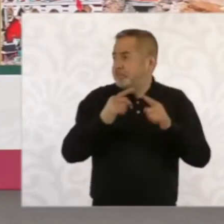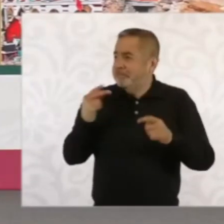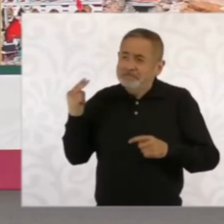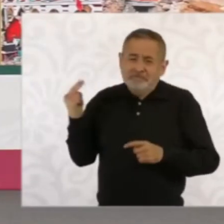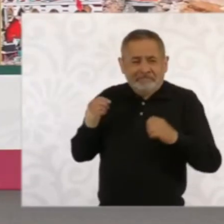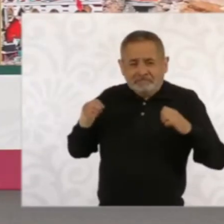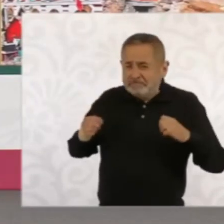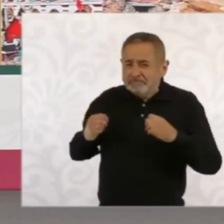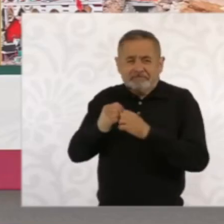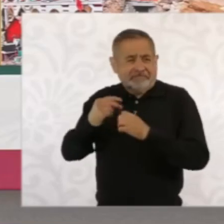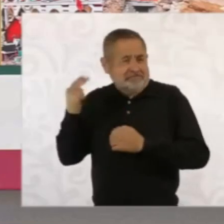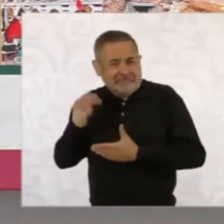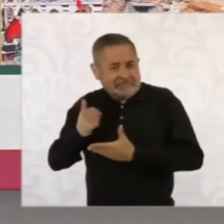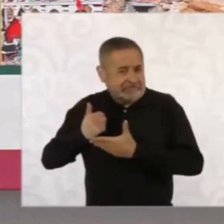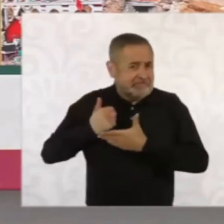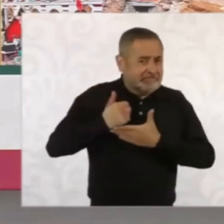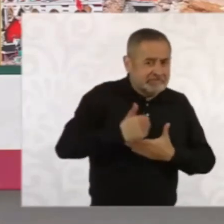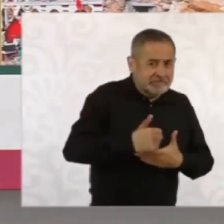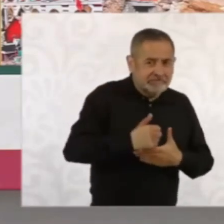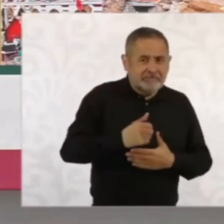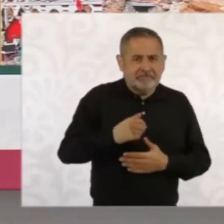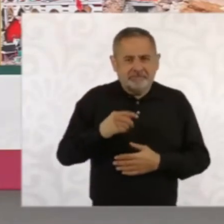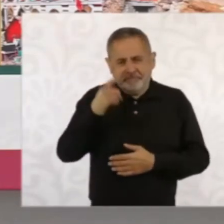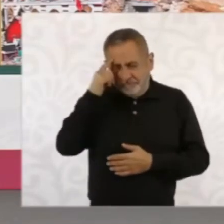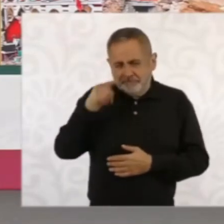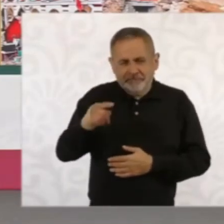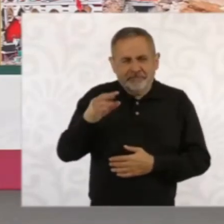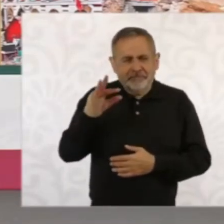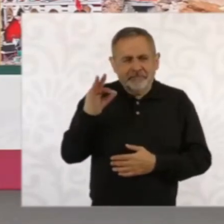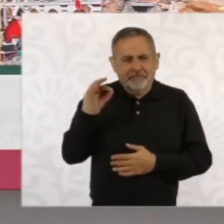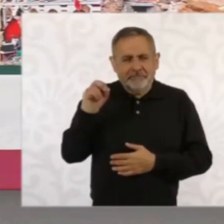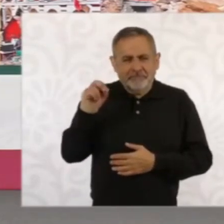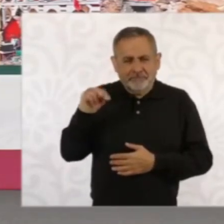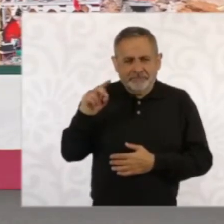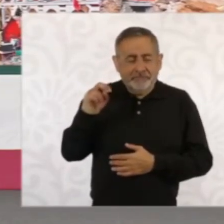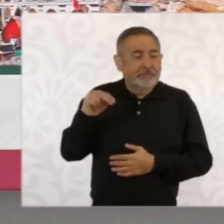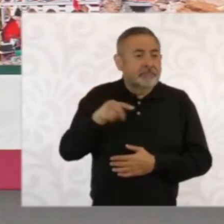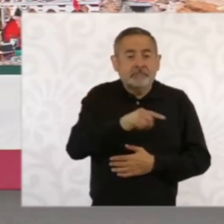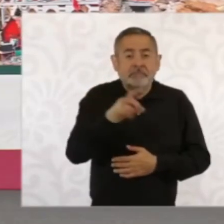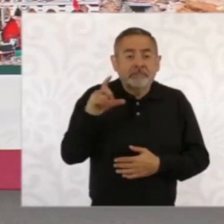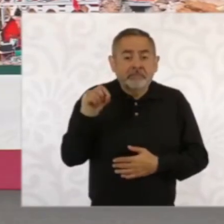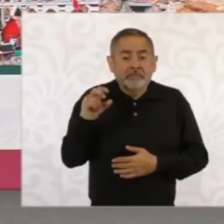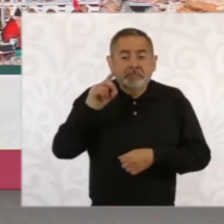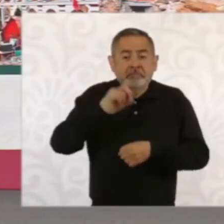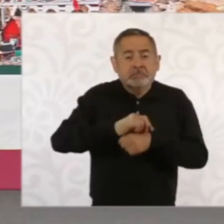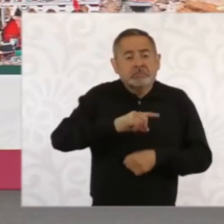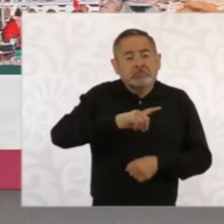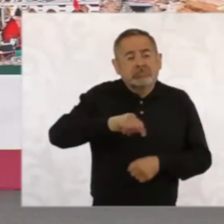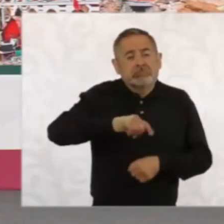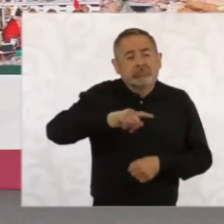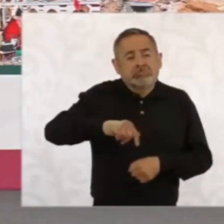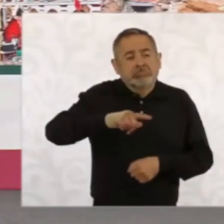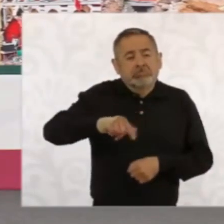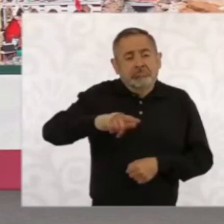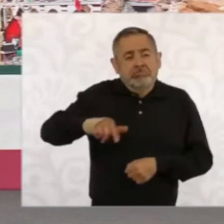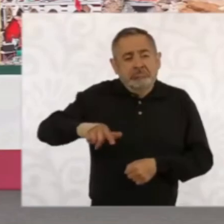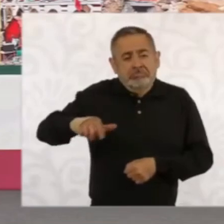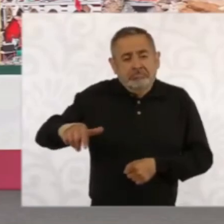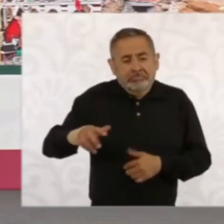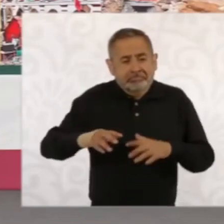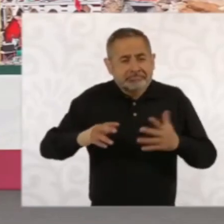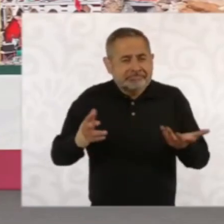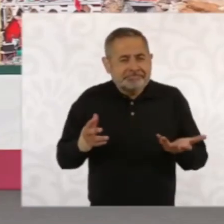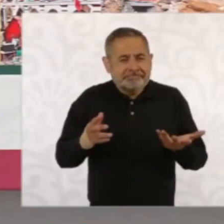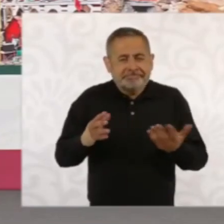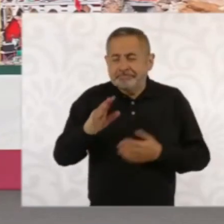emergencia. Tuvieron demoras de 20 días destinando 19,000 millones de pesos. Prácticamente